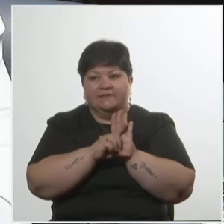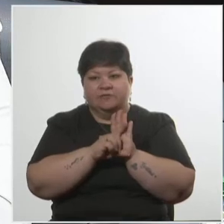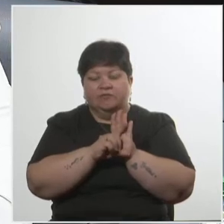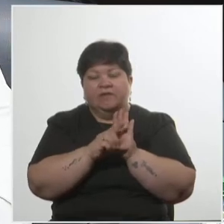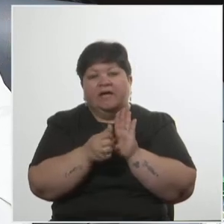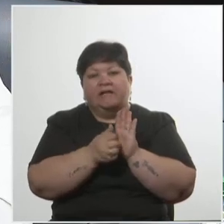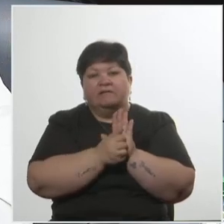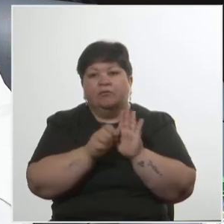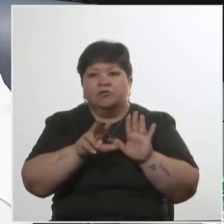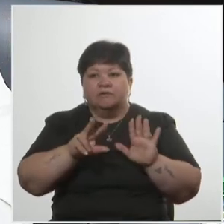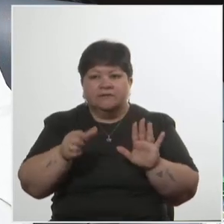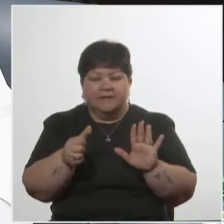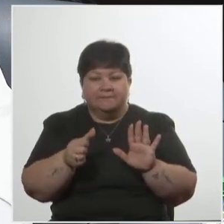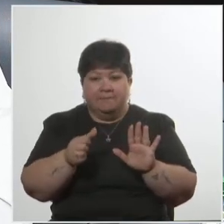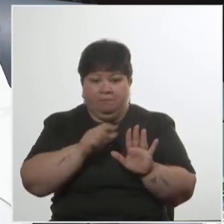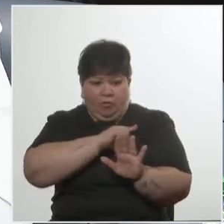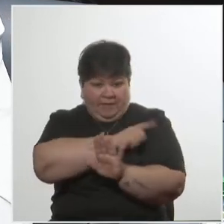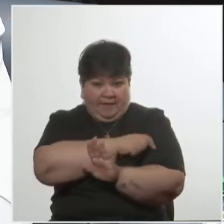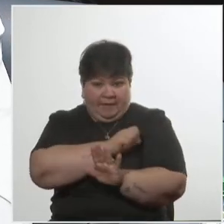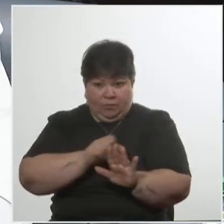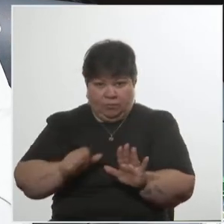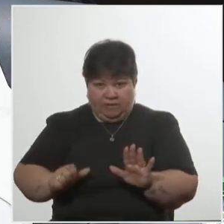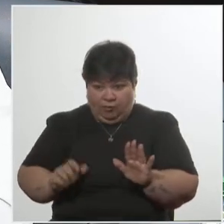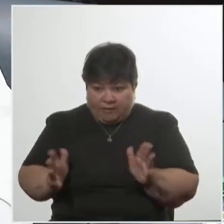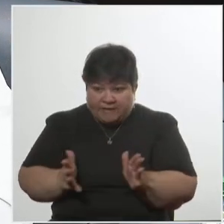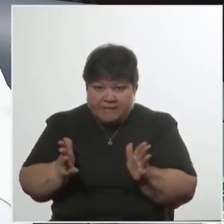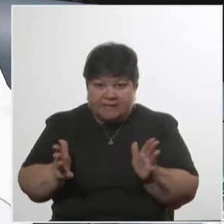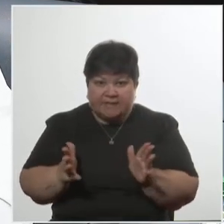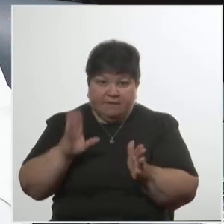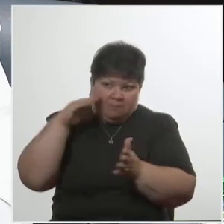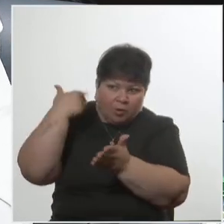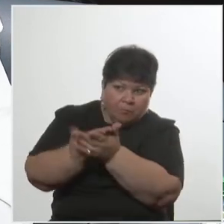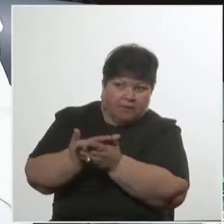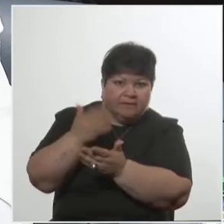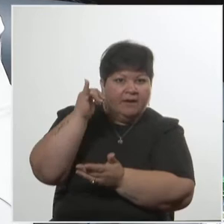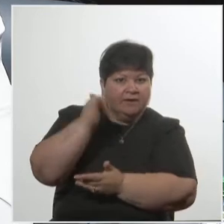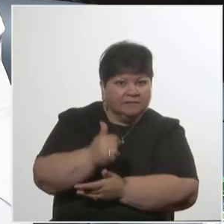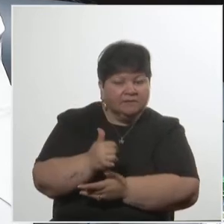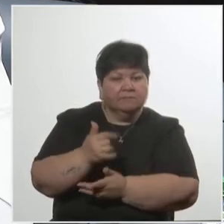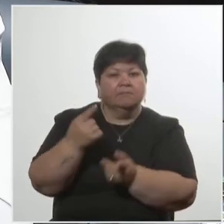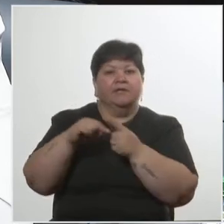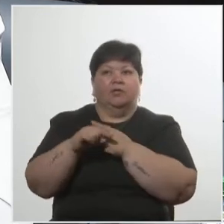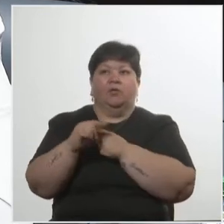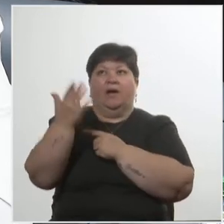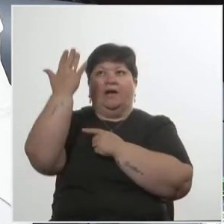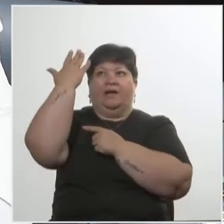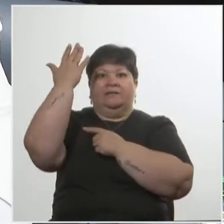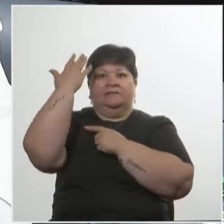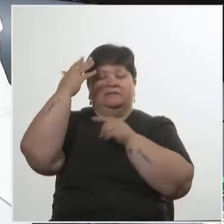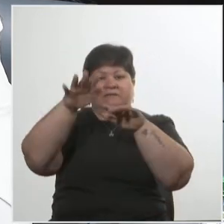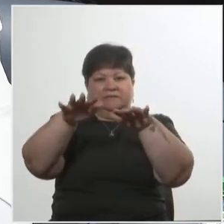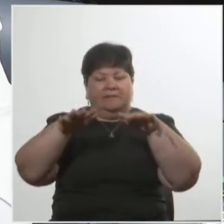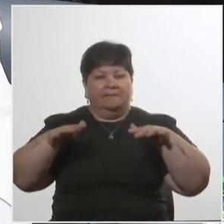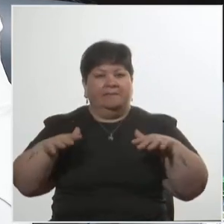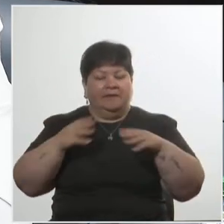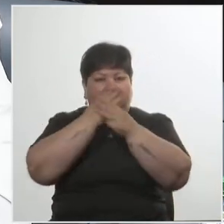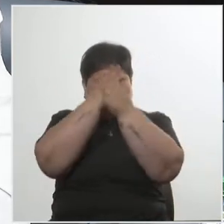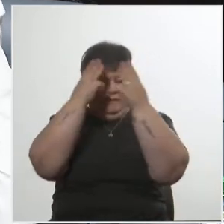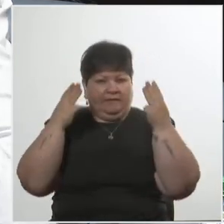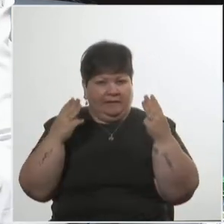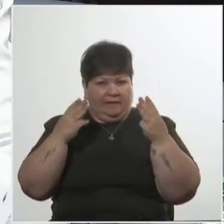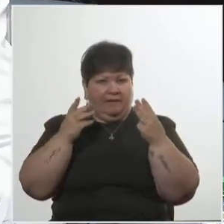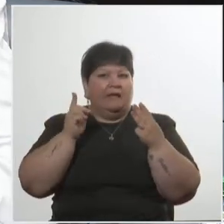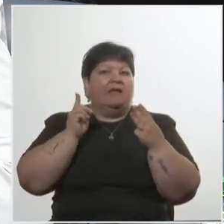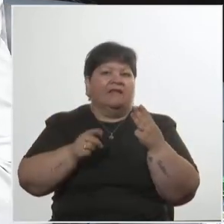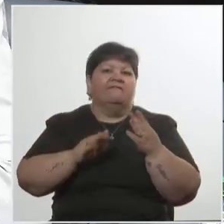se establece claramente que si bien el por ejecutivo tiene la iniciativa compete a la asamblea general acordar pensiones y recompensas peculiares de otra clase